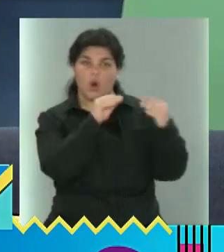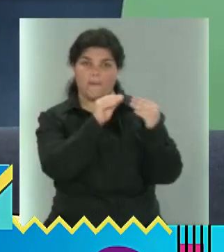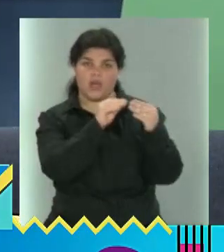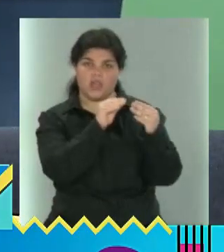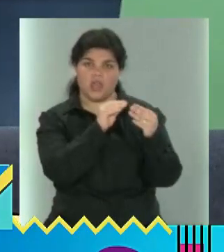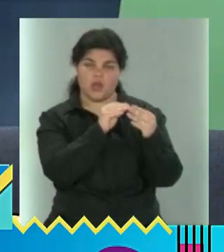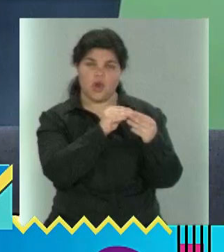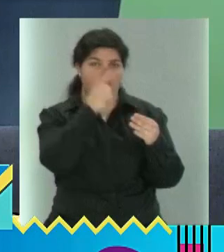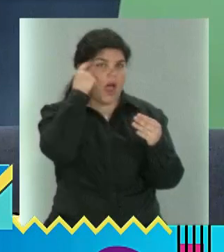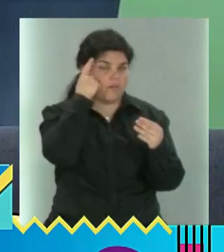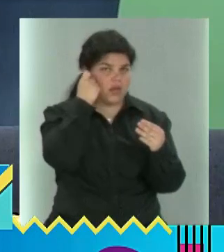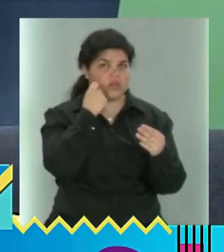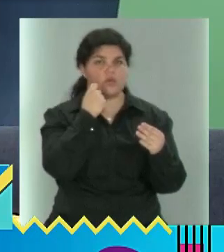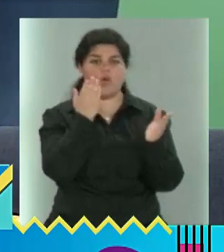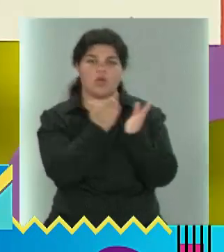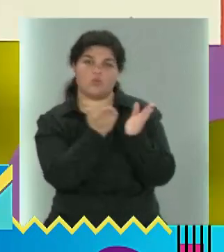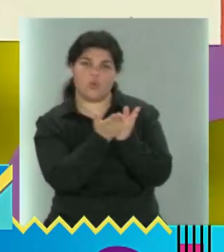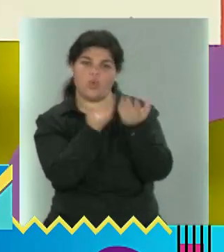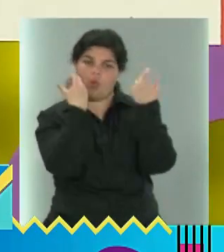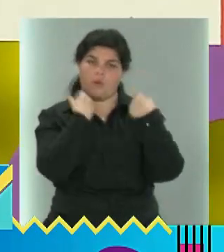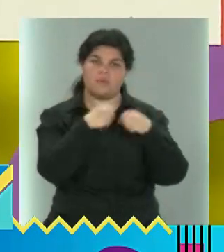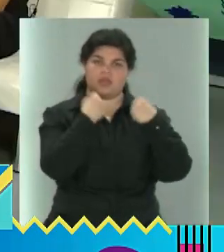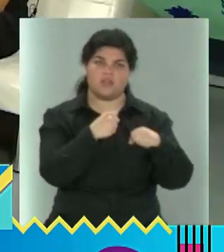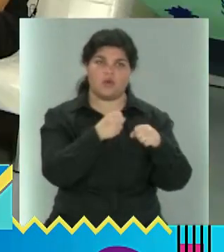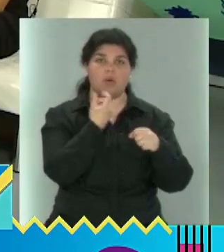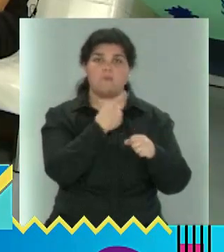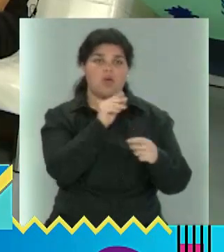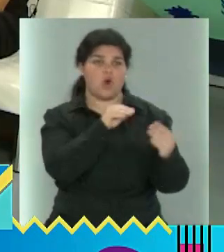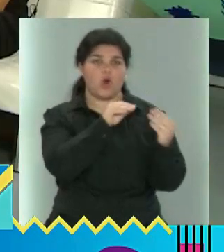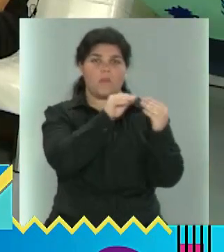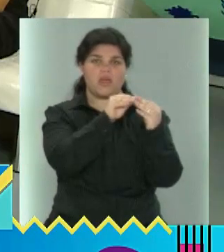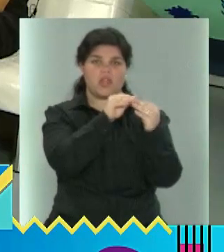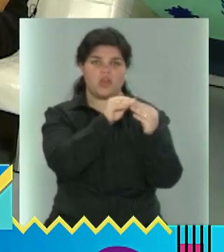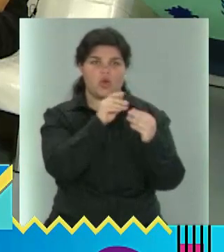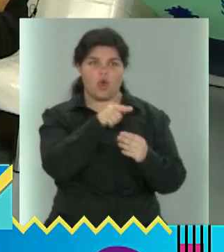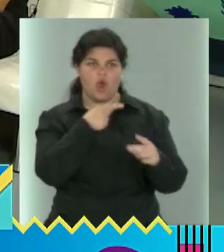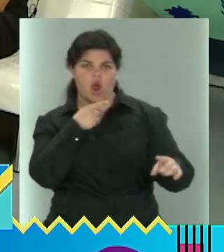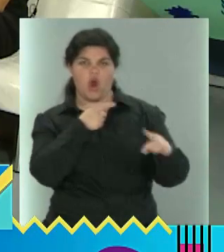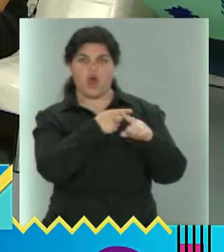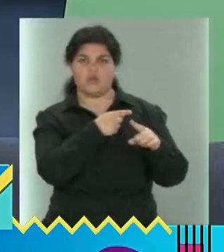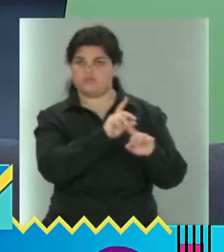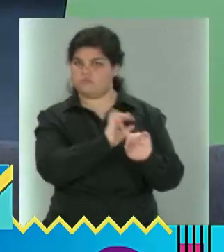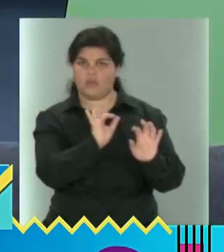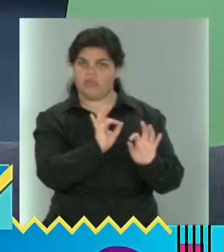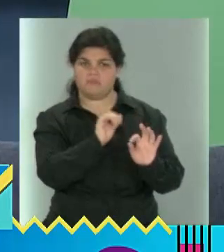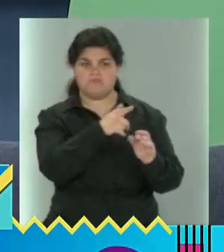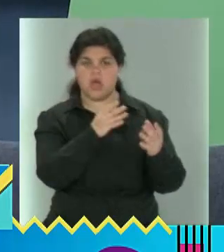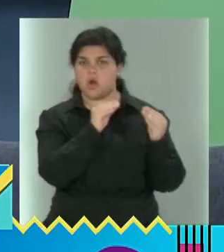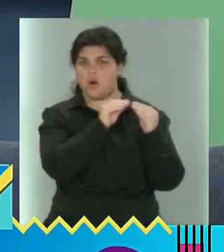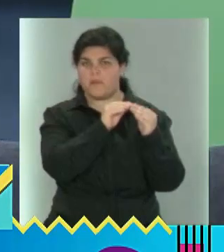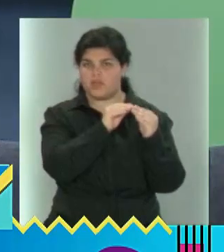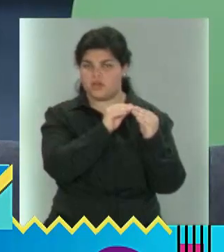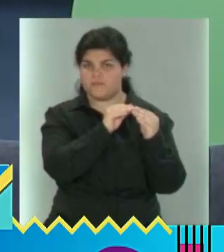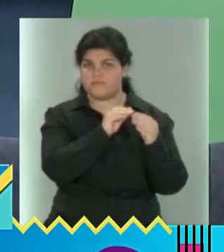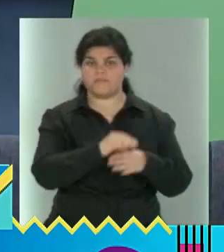estudio, practico, pero es un compañero, no es un enemigo, no lo tengo como un enemigo. Entonces, uno con